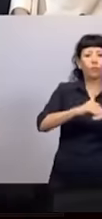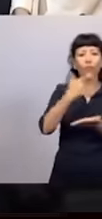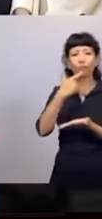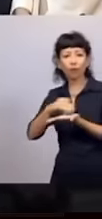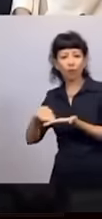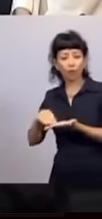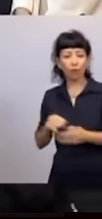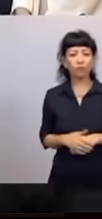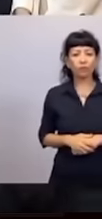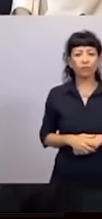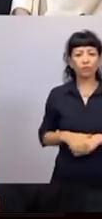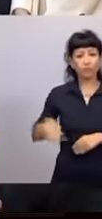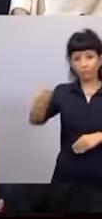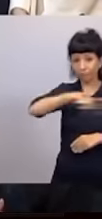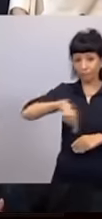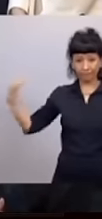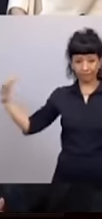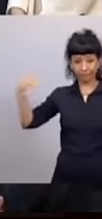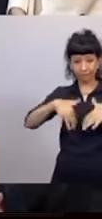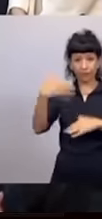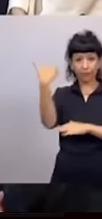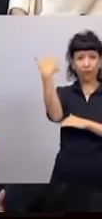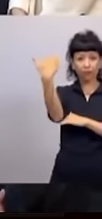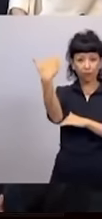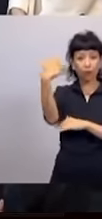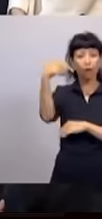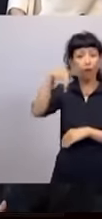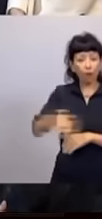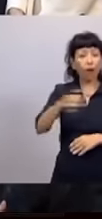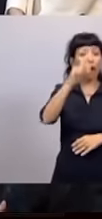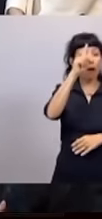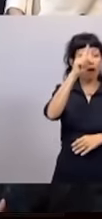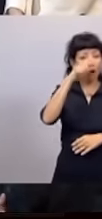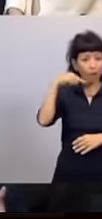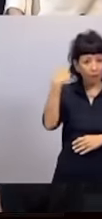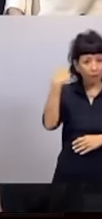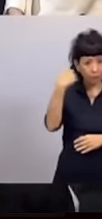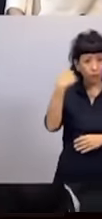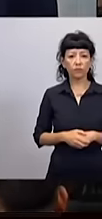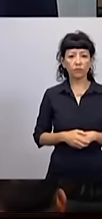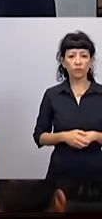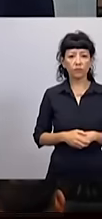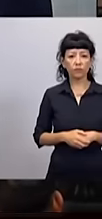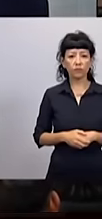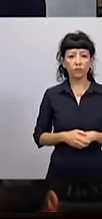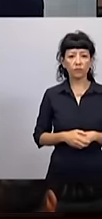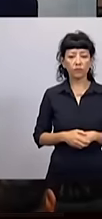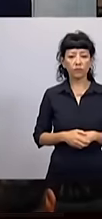democráticamente elegido de Argentina, una nación hermana que ha sido quien nos ha ayudado en momentos tan difíciles, claro, pues creo que